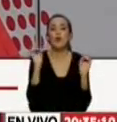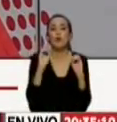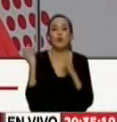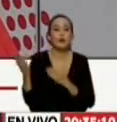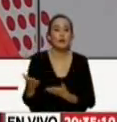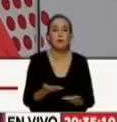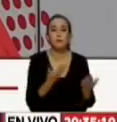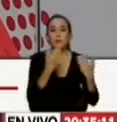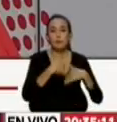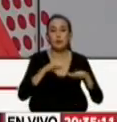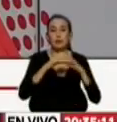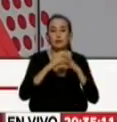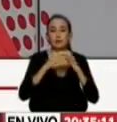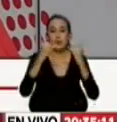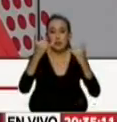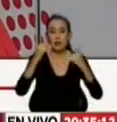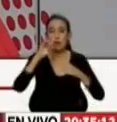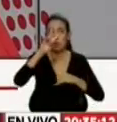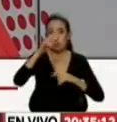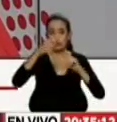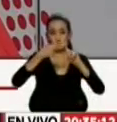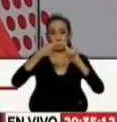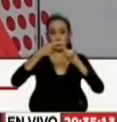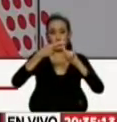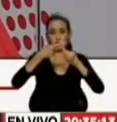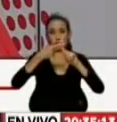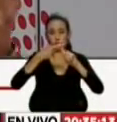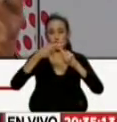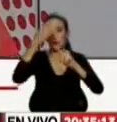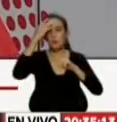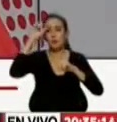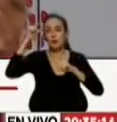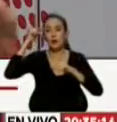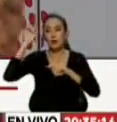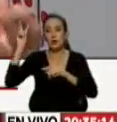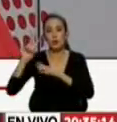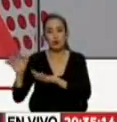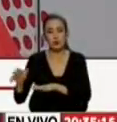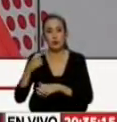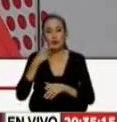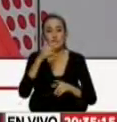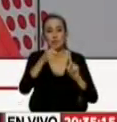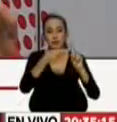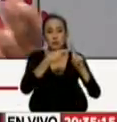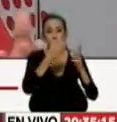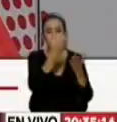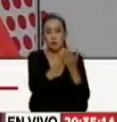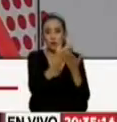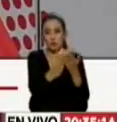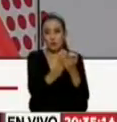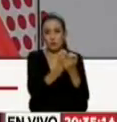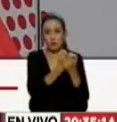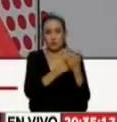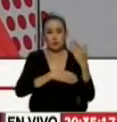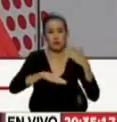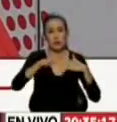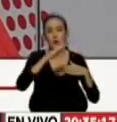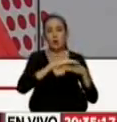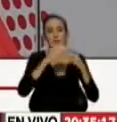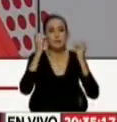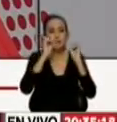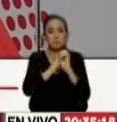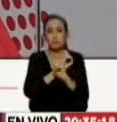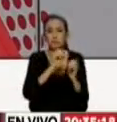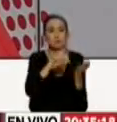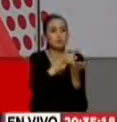sostiene al gobierno venezolano? Son dos. Uno, lo que se llama inclusive la maldición de los recursos, porque son estos recursos